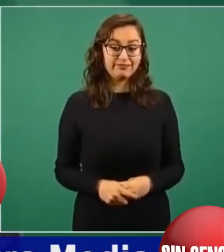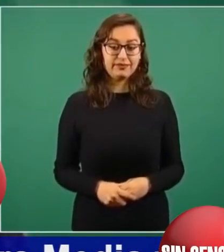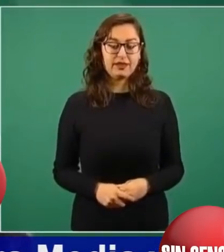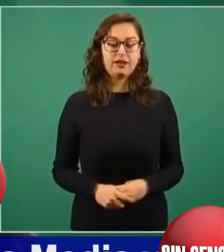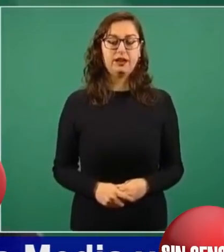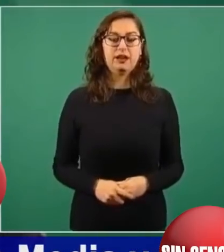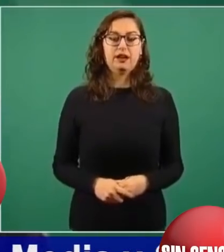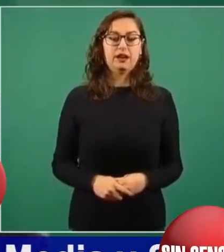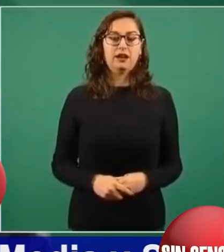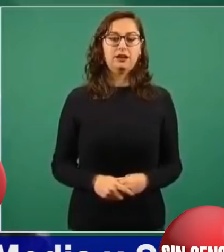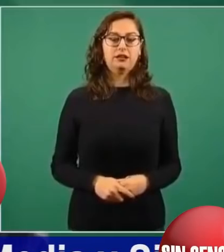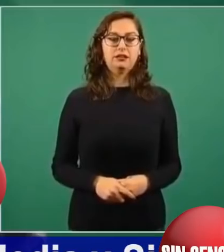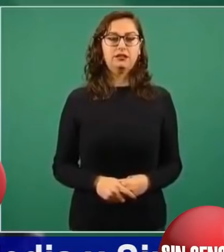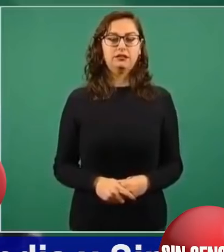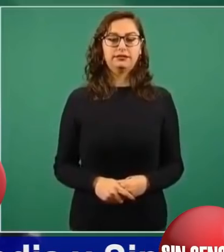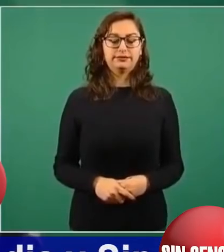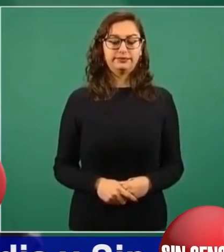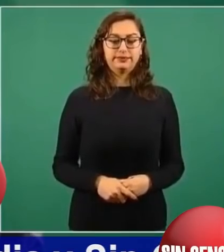¿Cómo